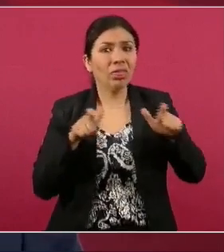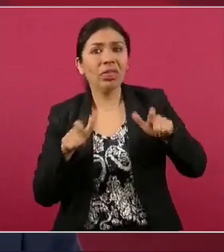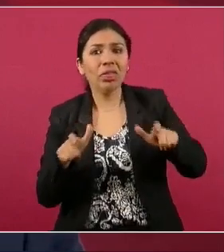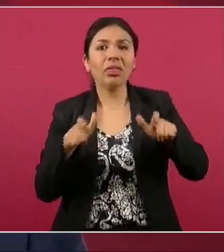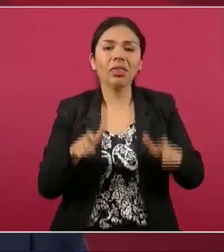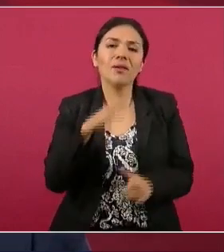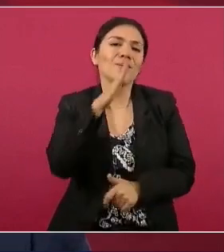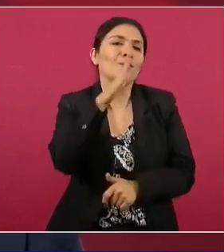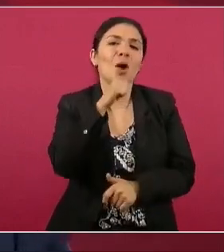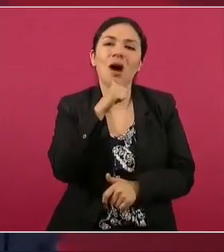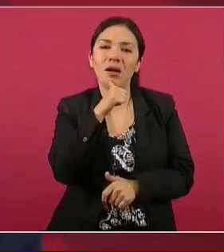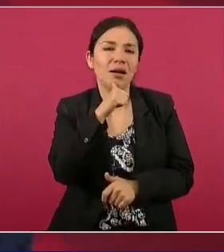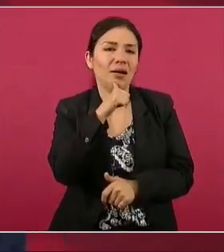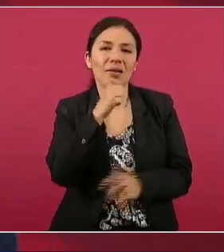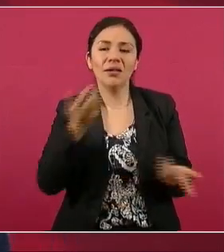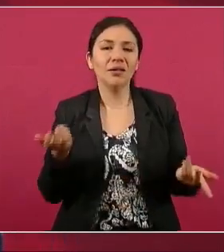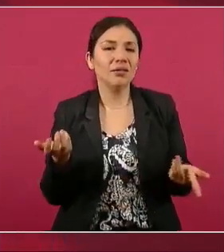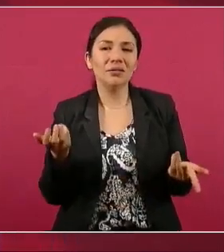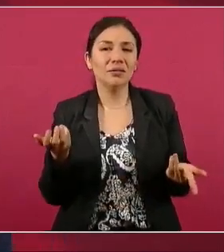Entonces,